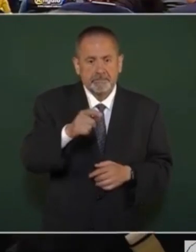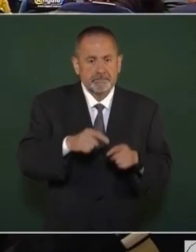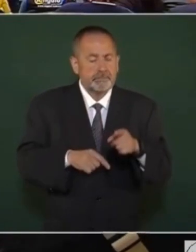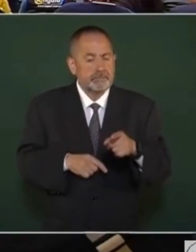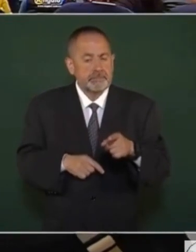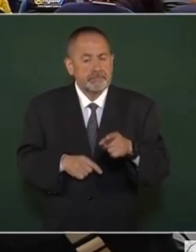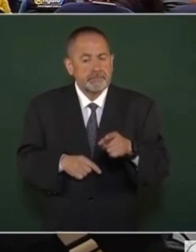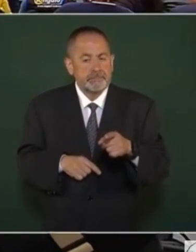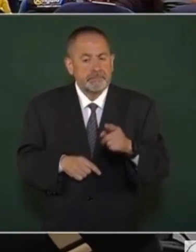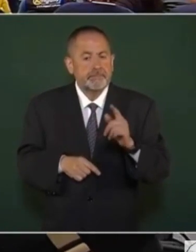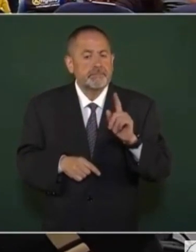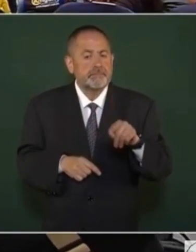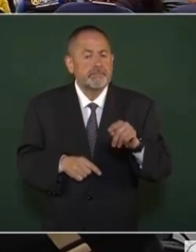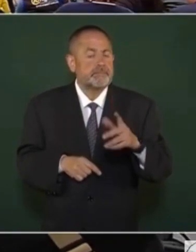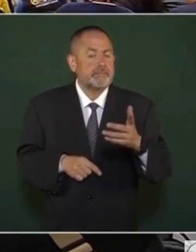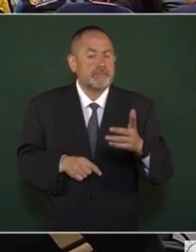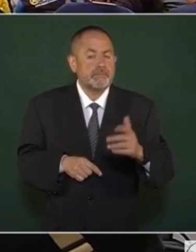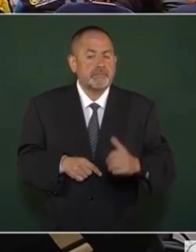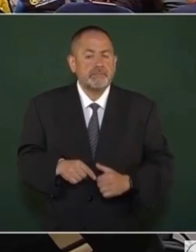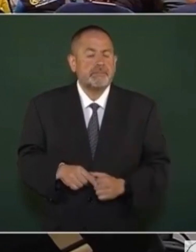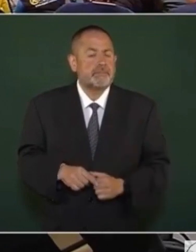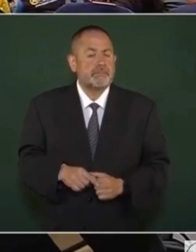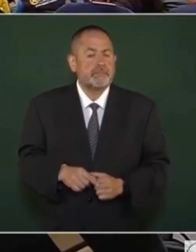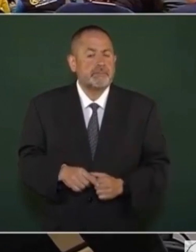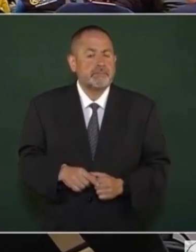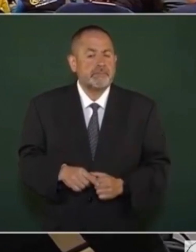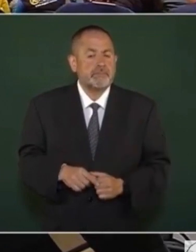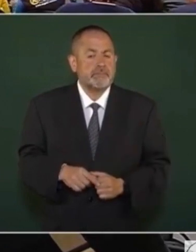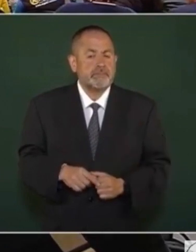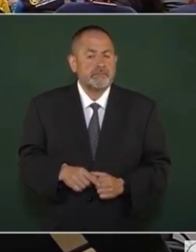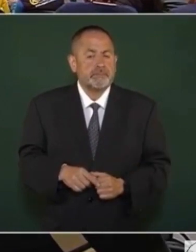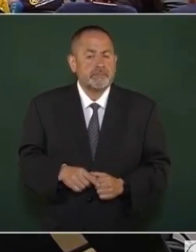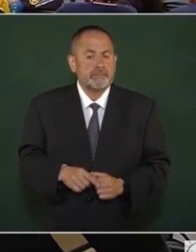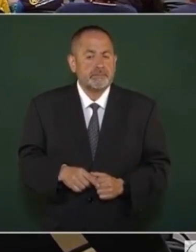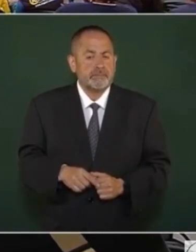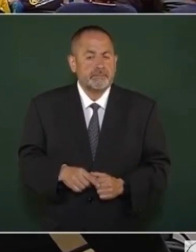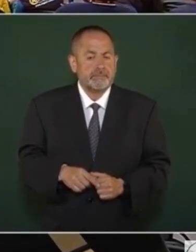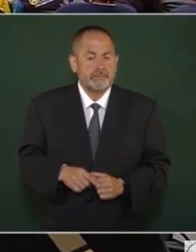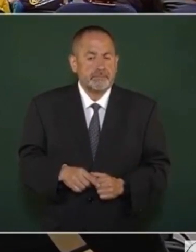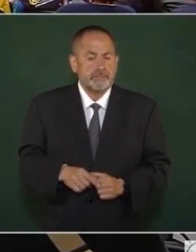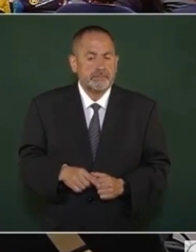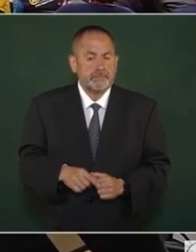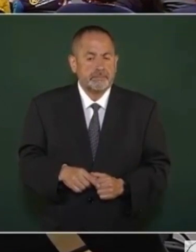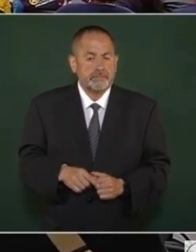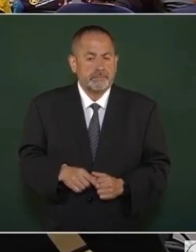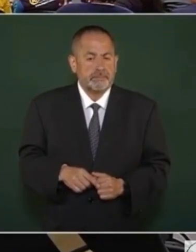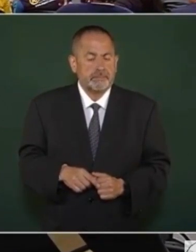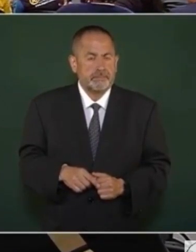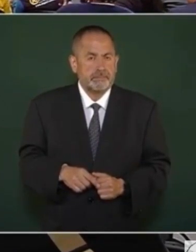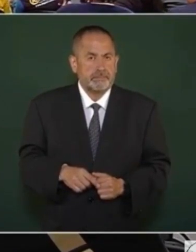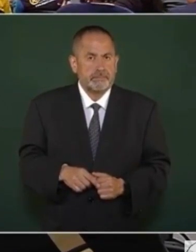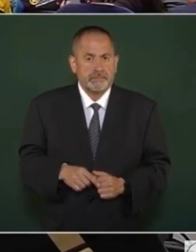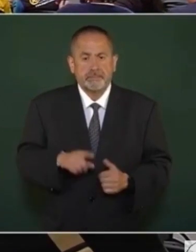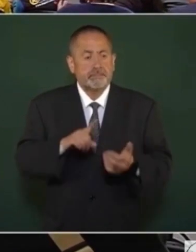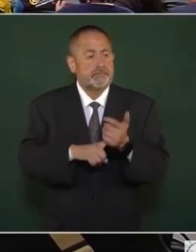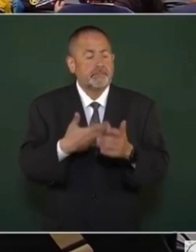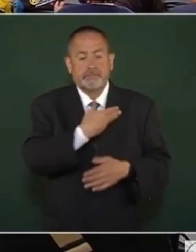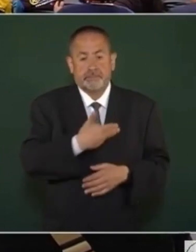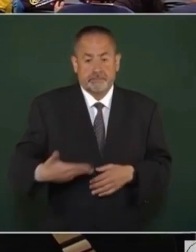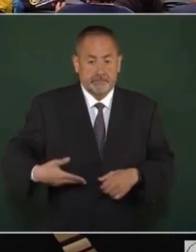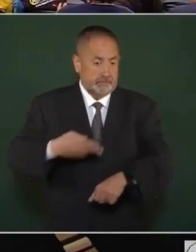que cuando el presidente